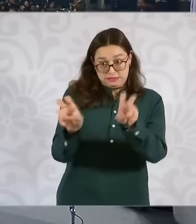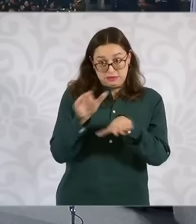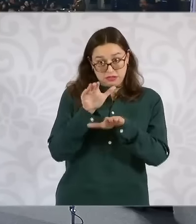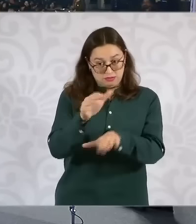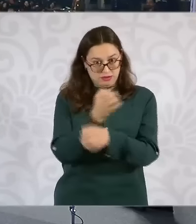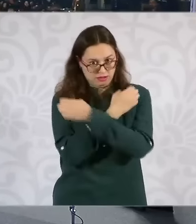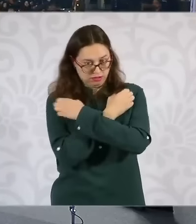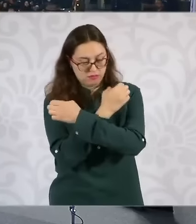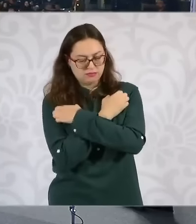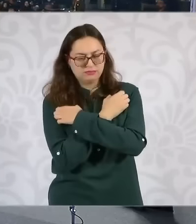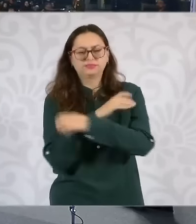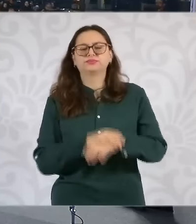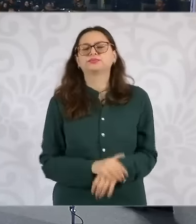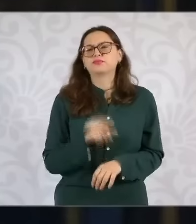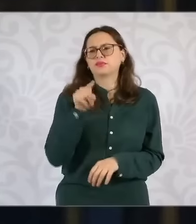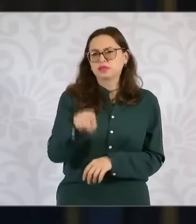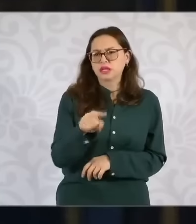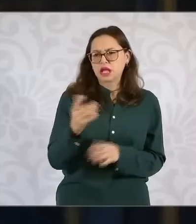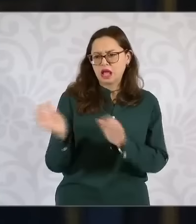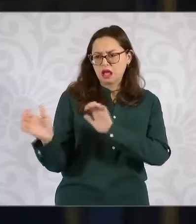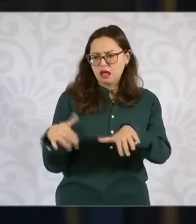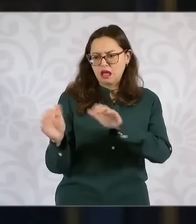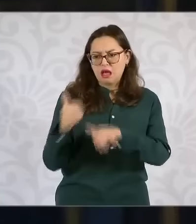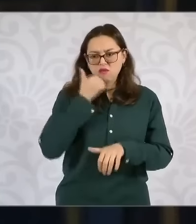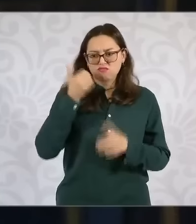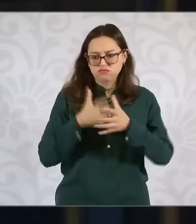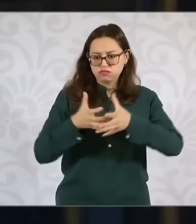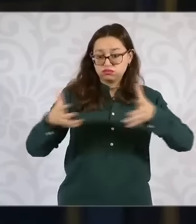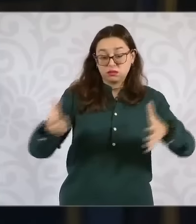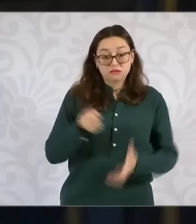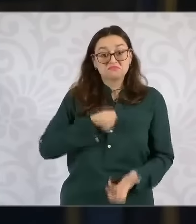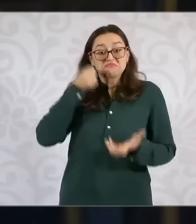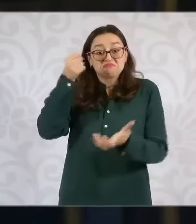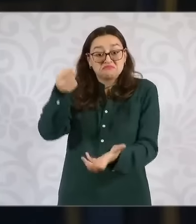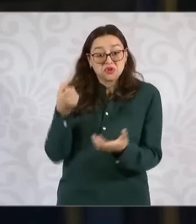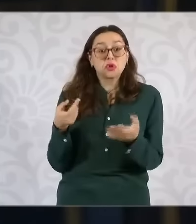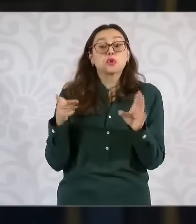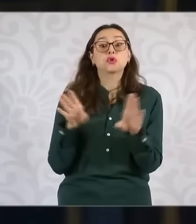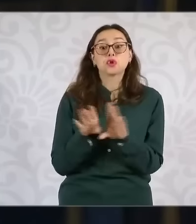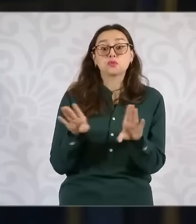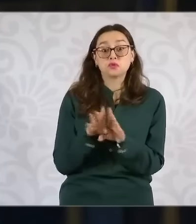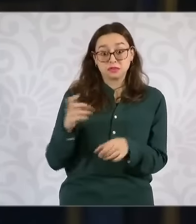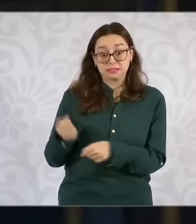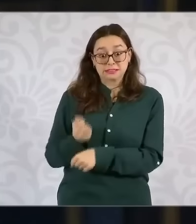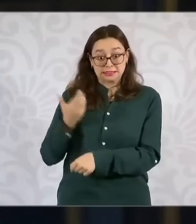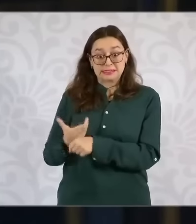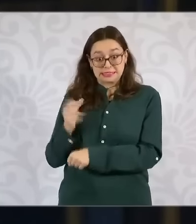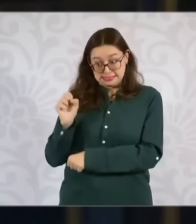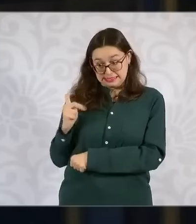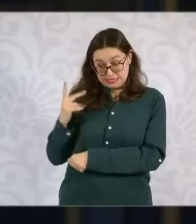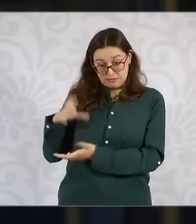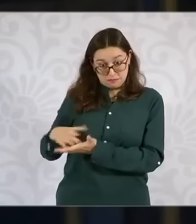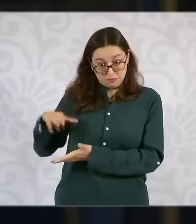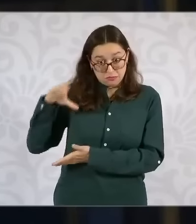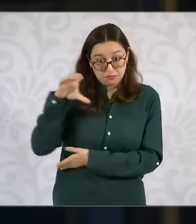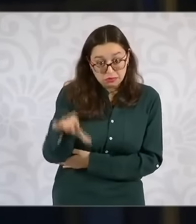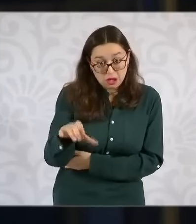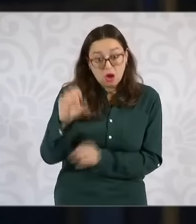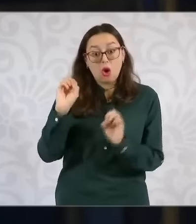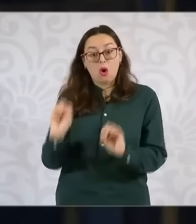tiene contemplado para el aumento de esta matrícula y si los recursos provendrán de una sola secretaría, de la Secretaría de Educación Pública, o si